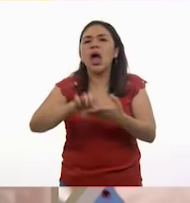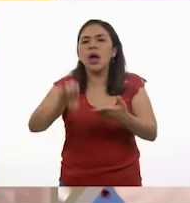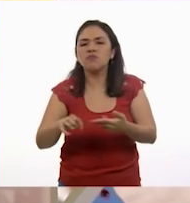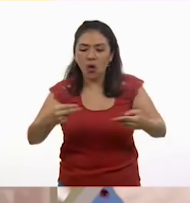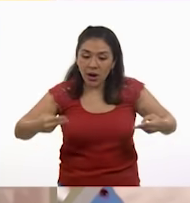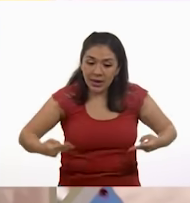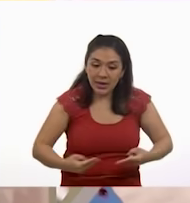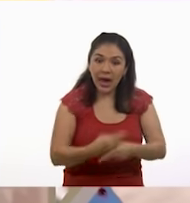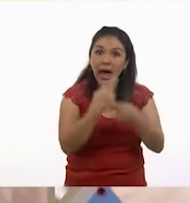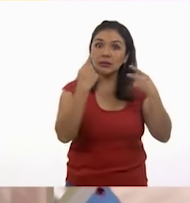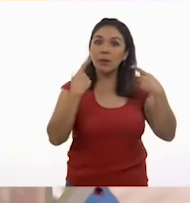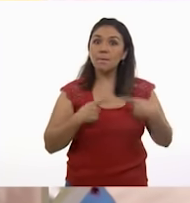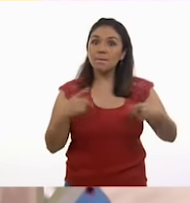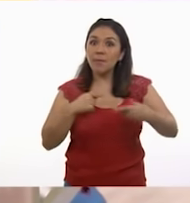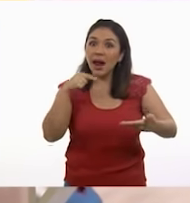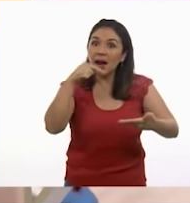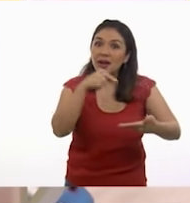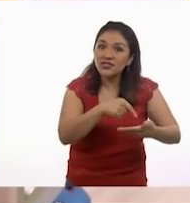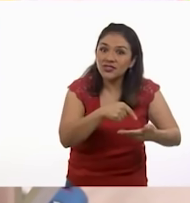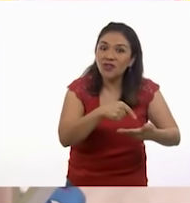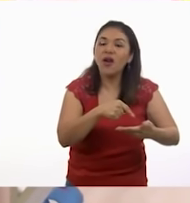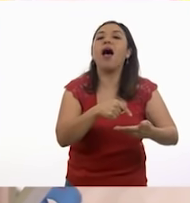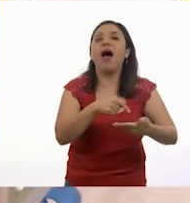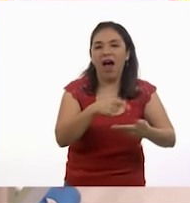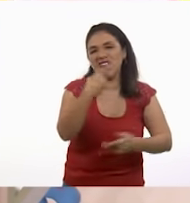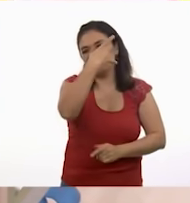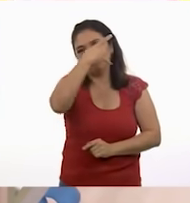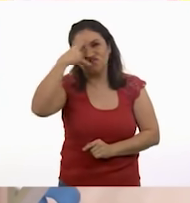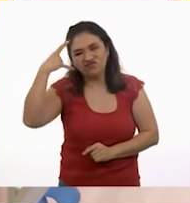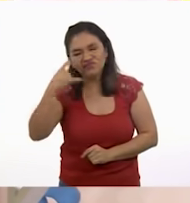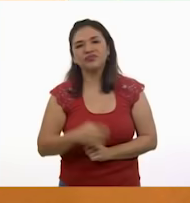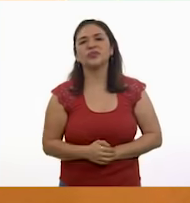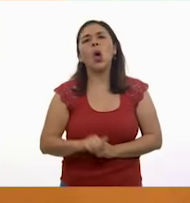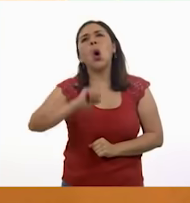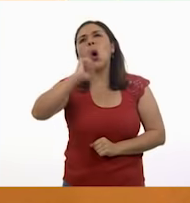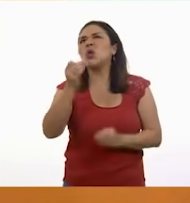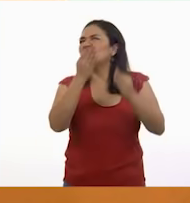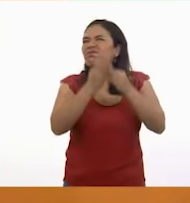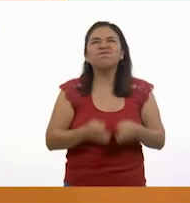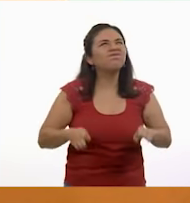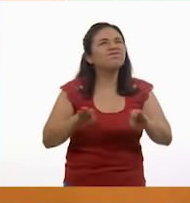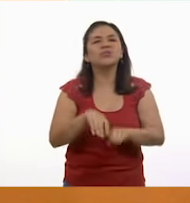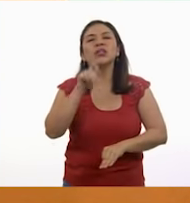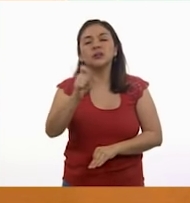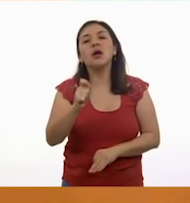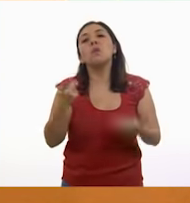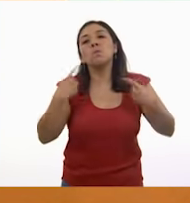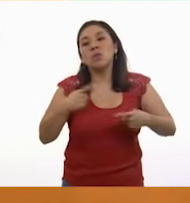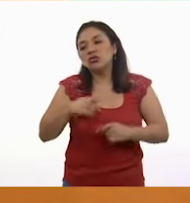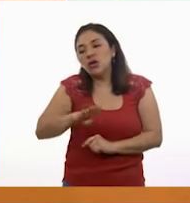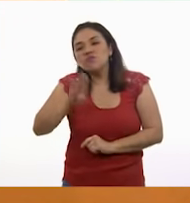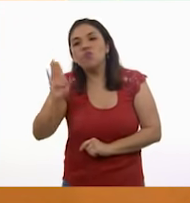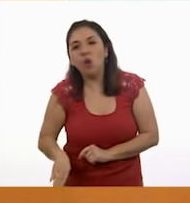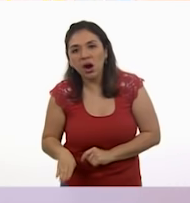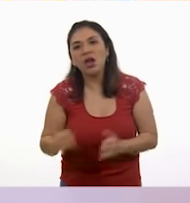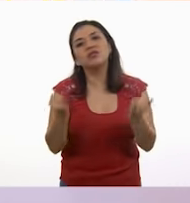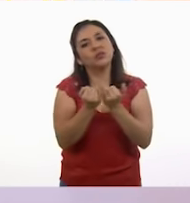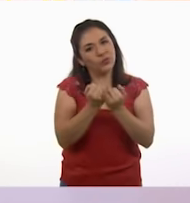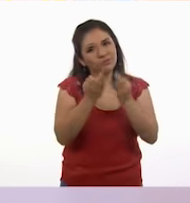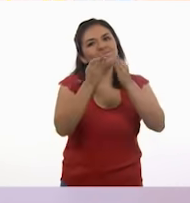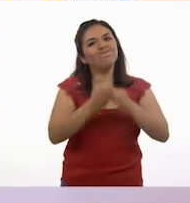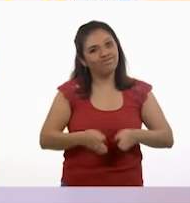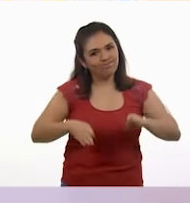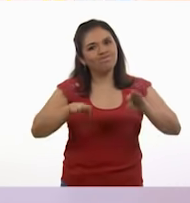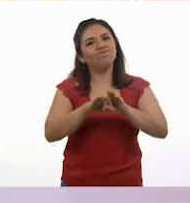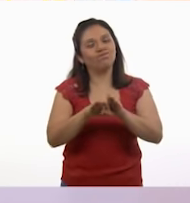de una persona que otro este evento importante podría ser vista nacimiento a muerte tram y verte la muerte también es una